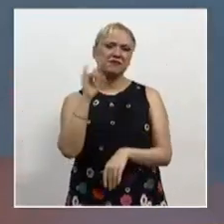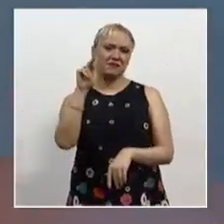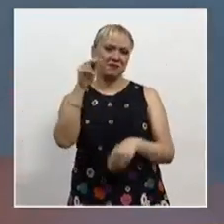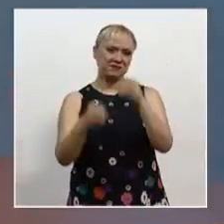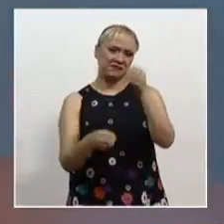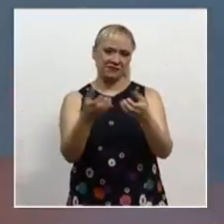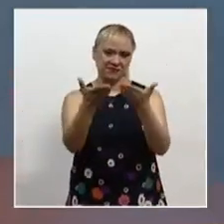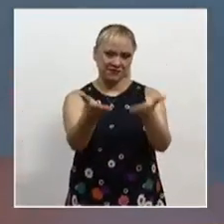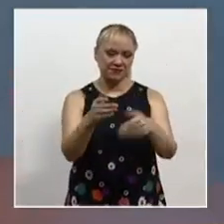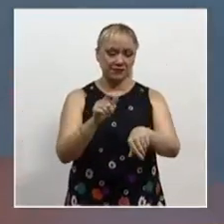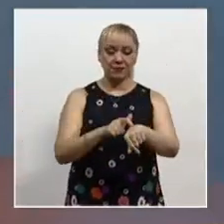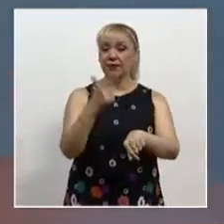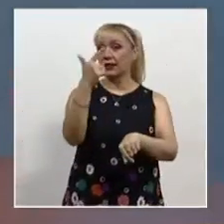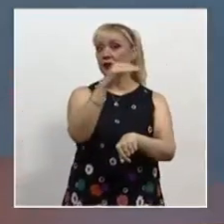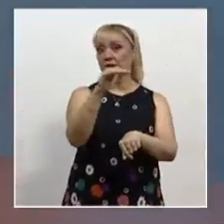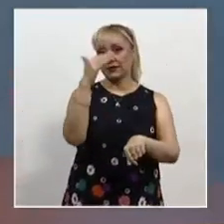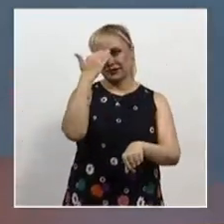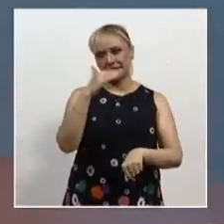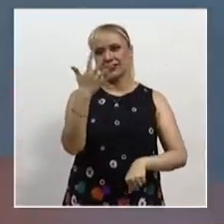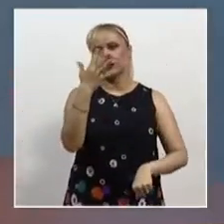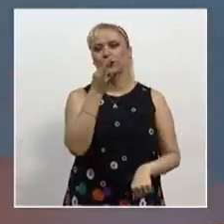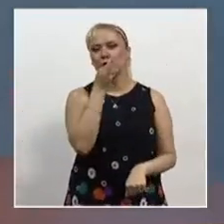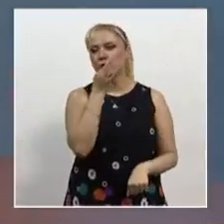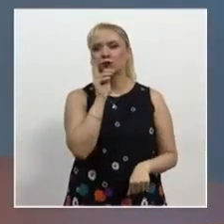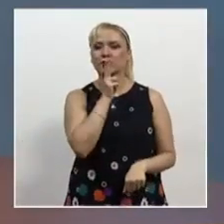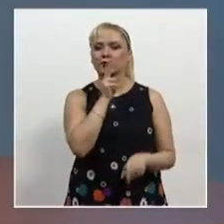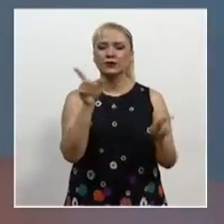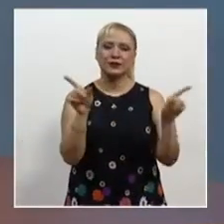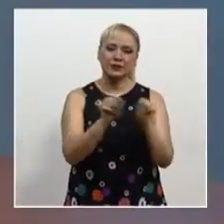Federación. A las 19:30 horas no se pierda nuestro corte